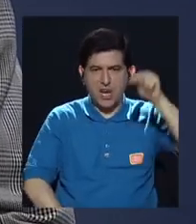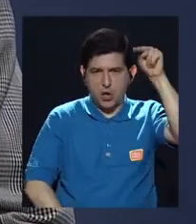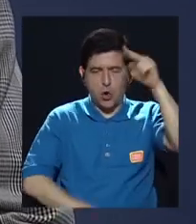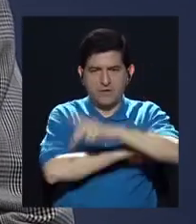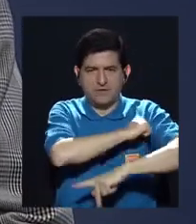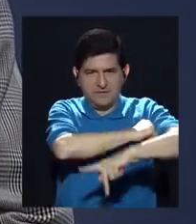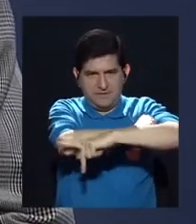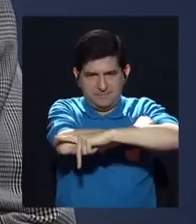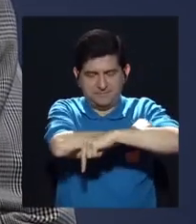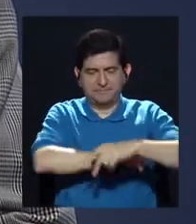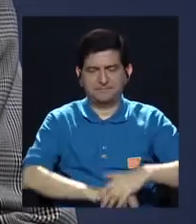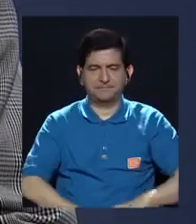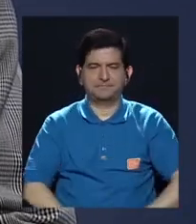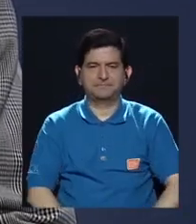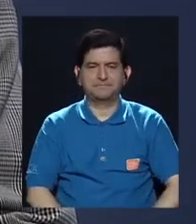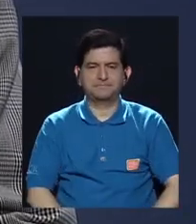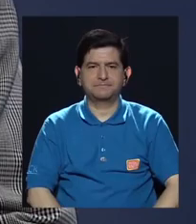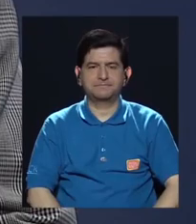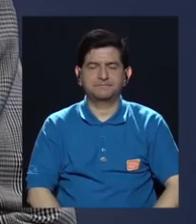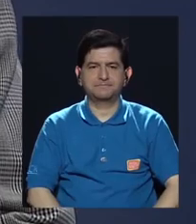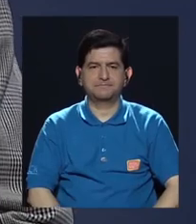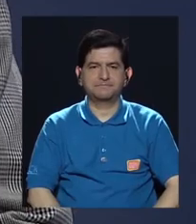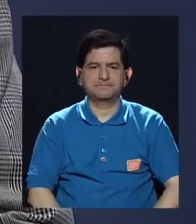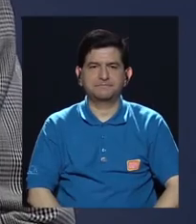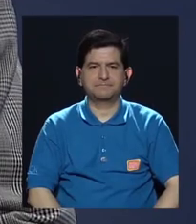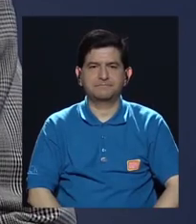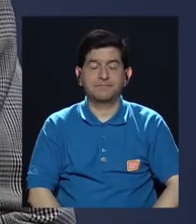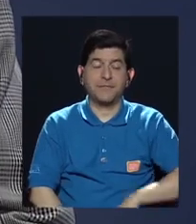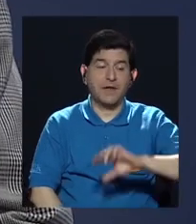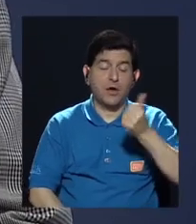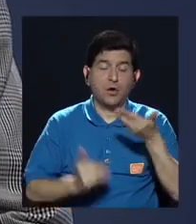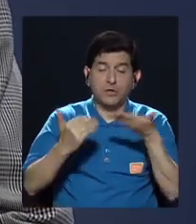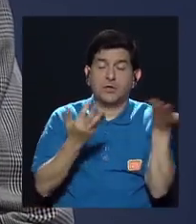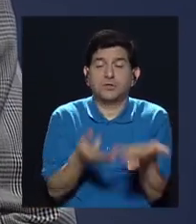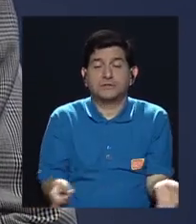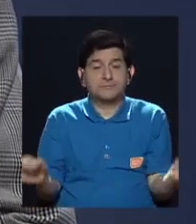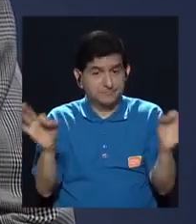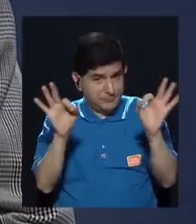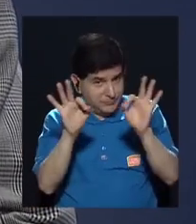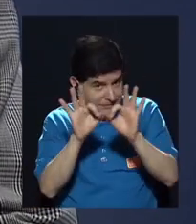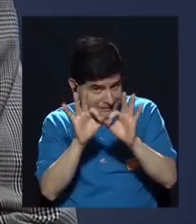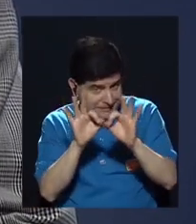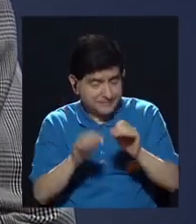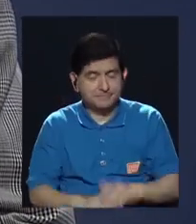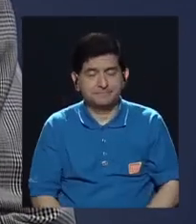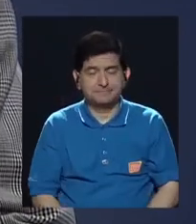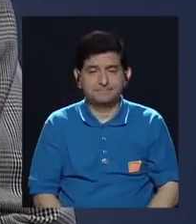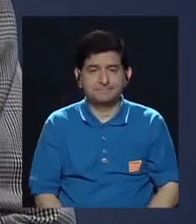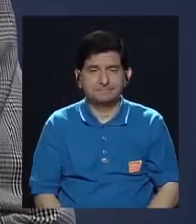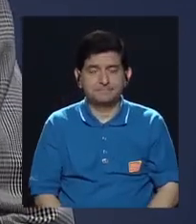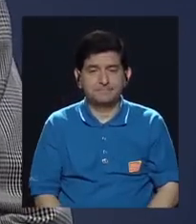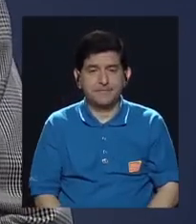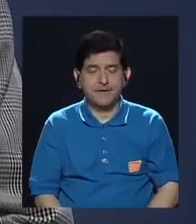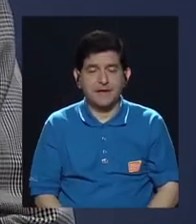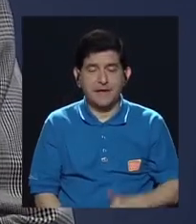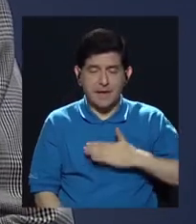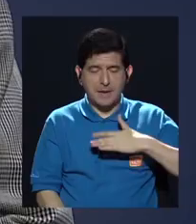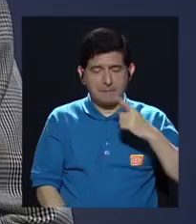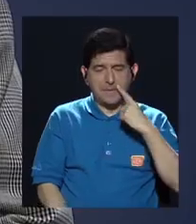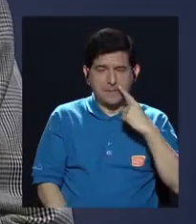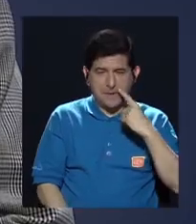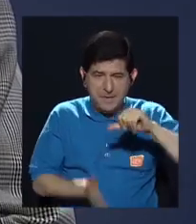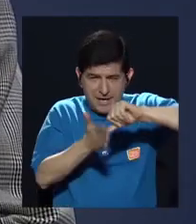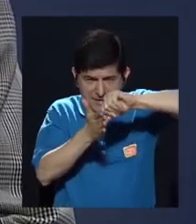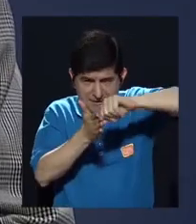la zona norte del país. Y otra cosa importante que lo subraya mi